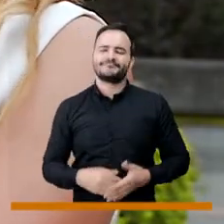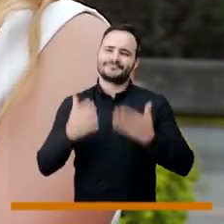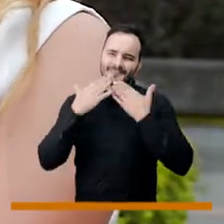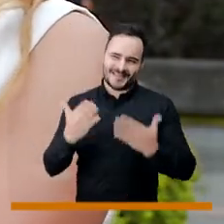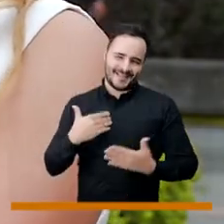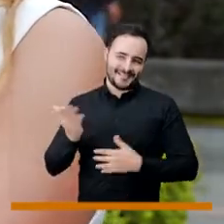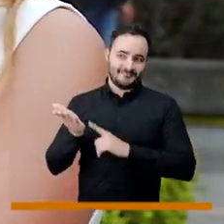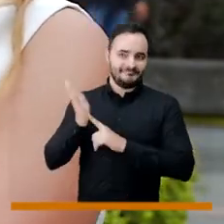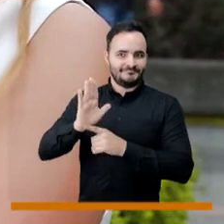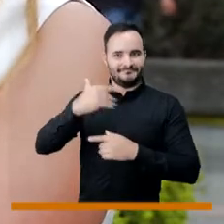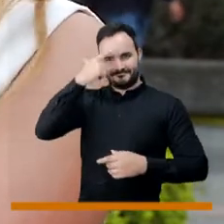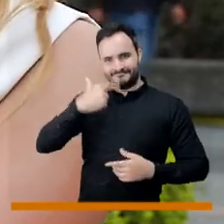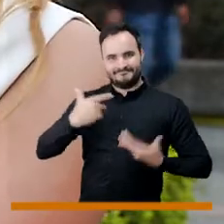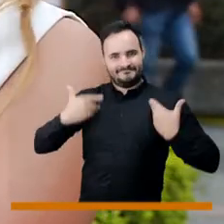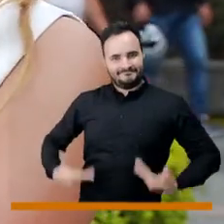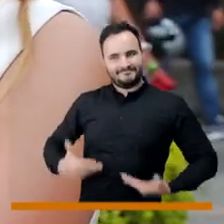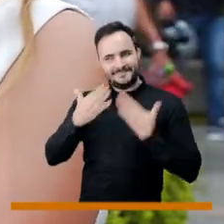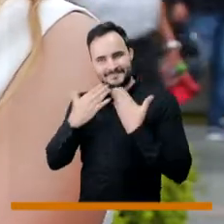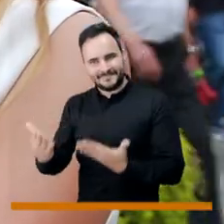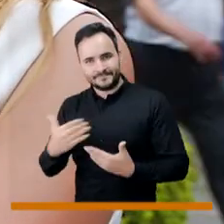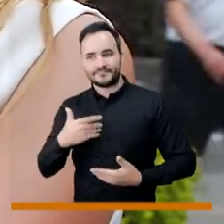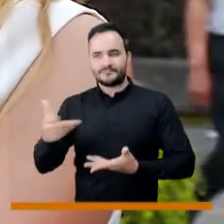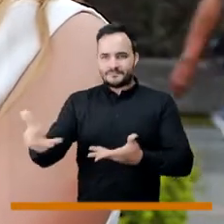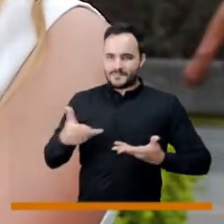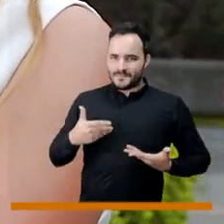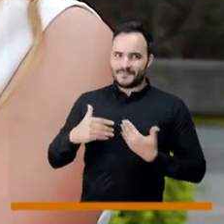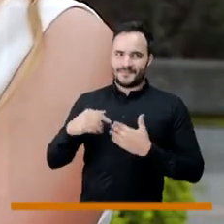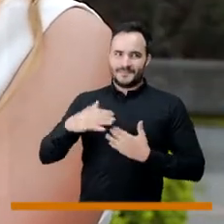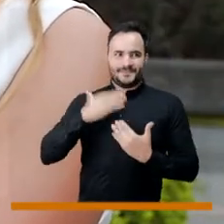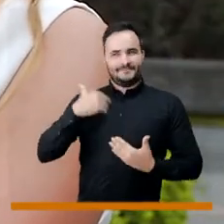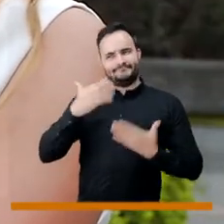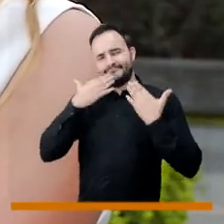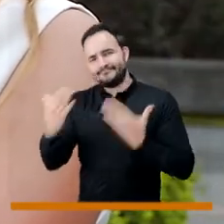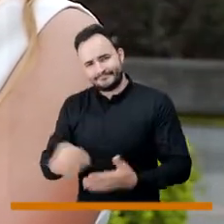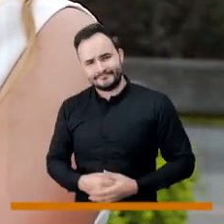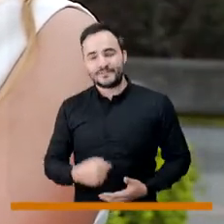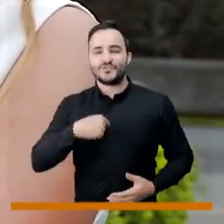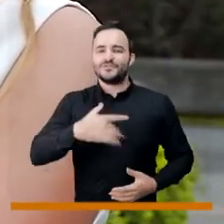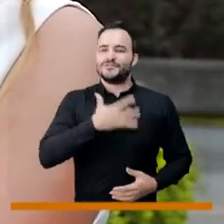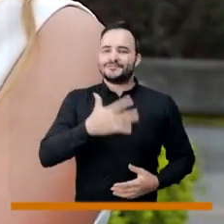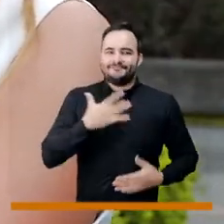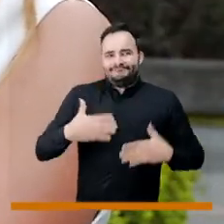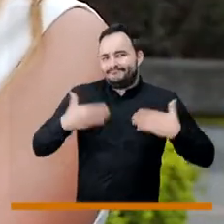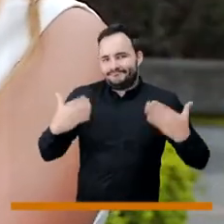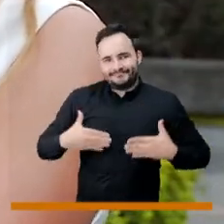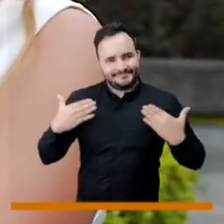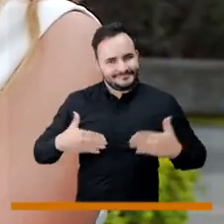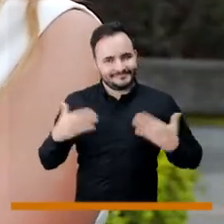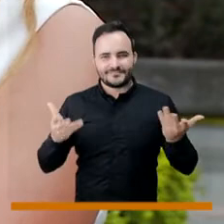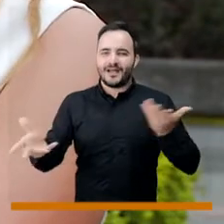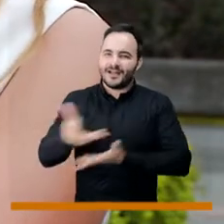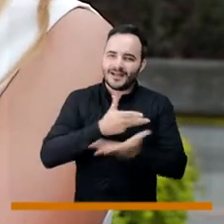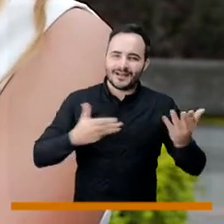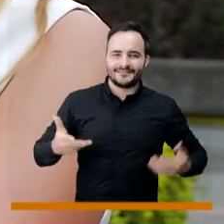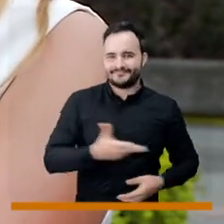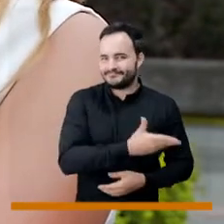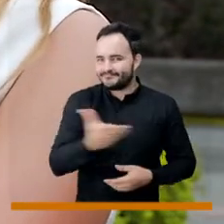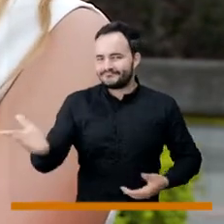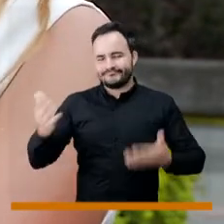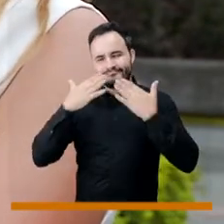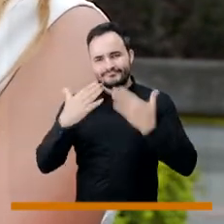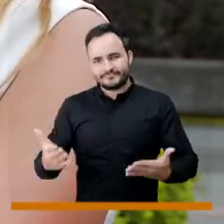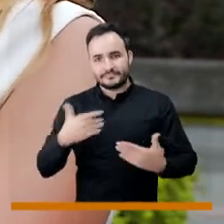cartas de empresa presentación muchas gracias por la invitación al espacio me siento muy feliz de estar acá compartiendo con ustedes